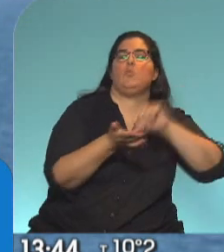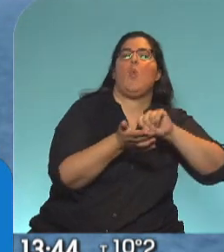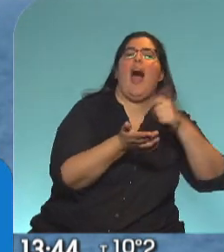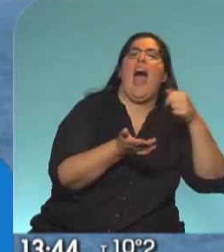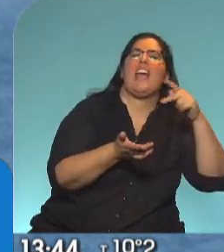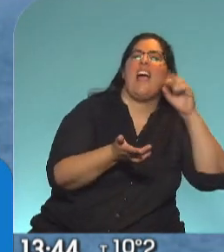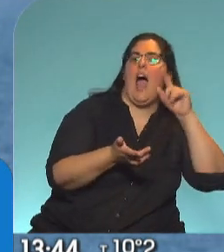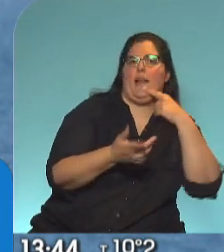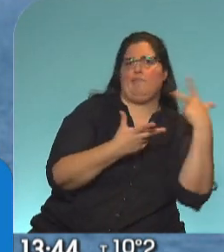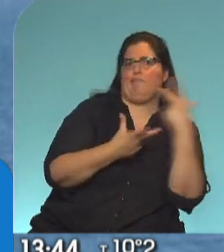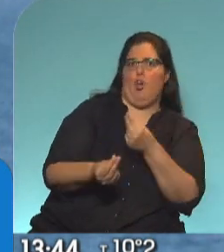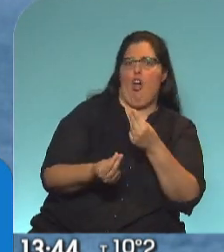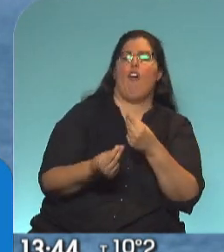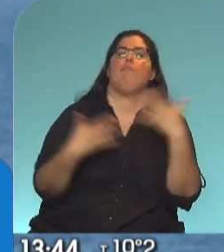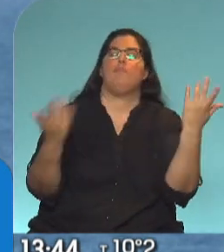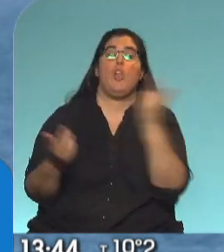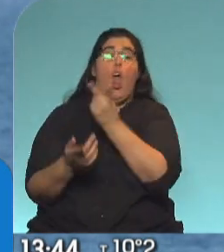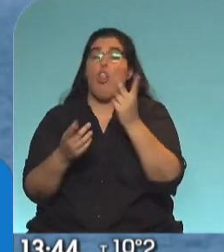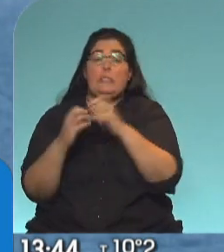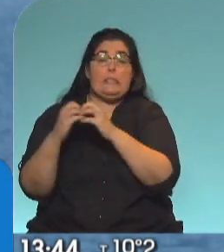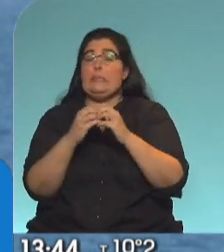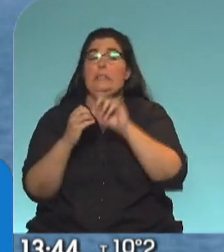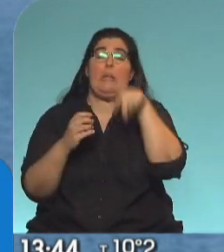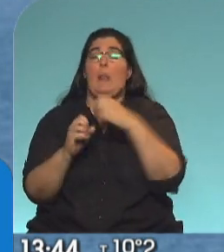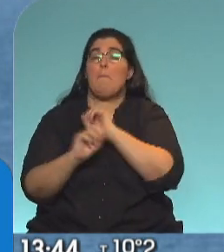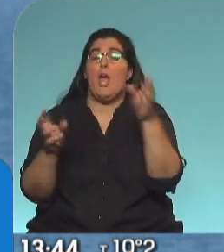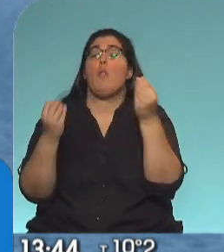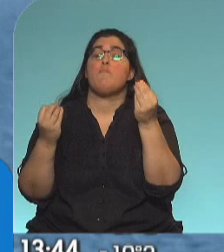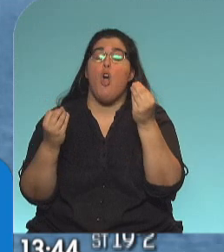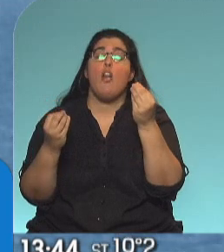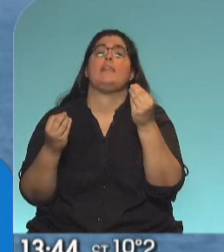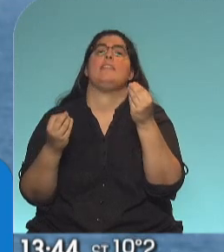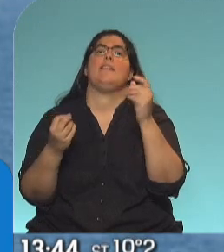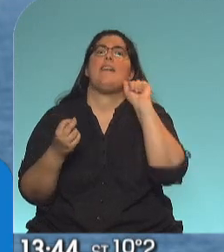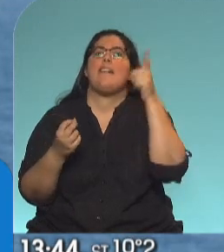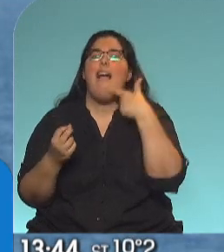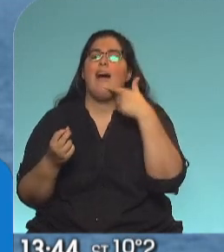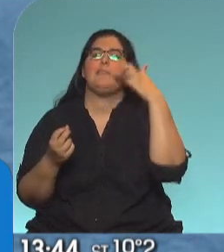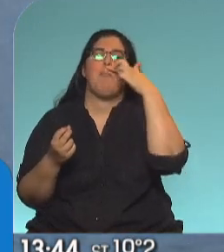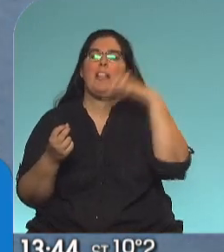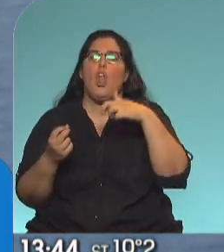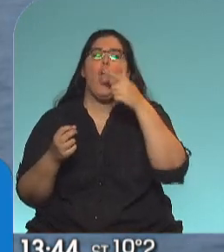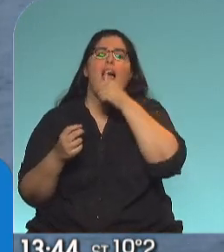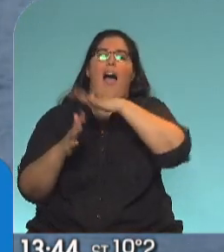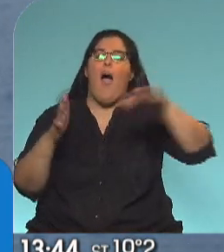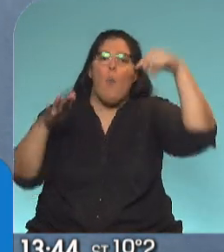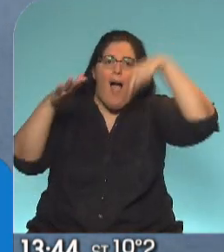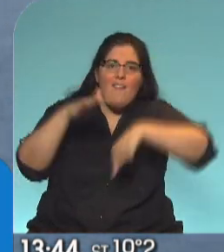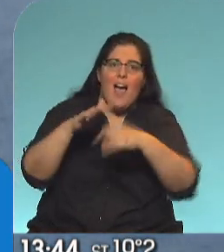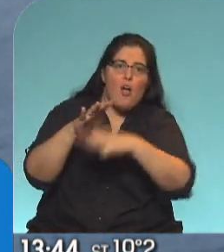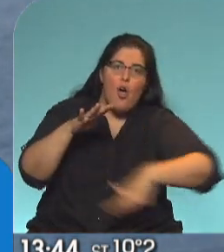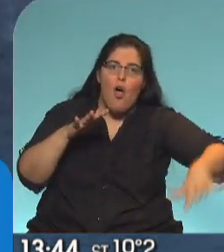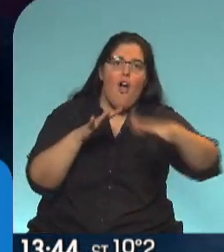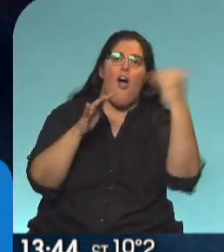El conflicto greco-turco se agrava por las posibilidades de explotación de reservas de gas y petróleo submarino en el este del